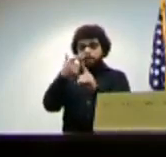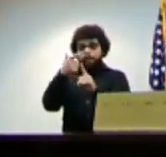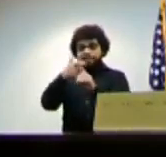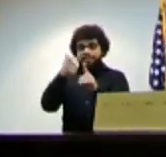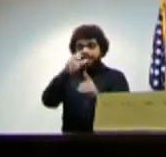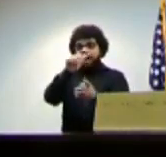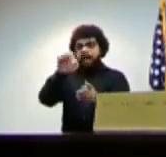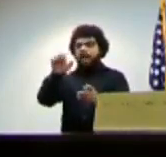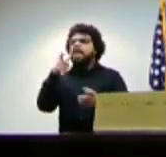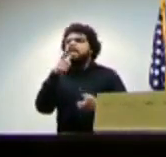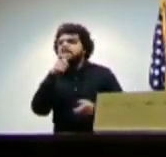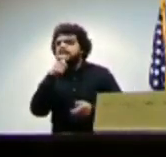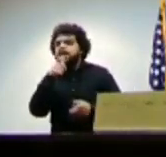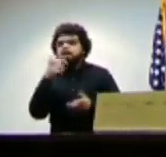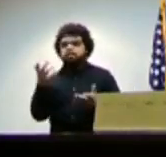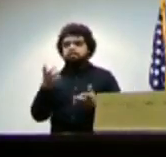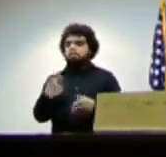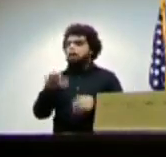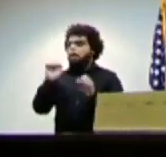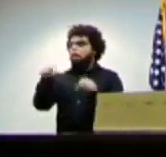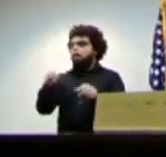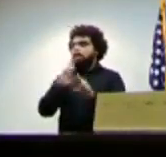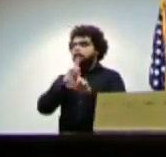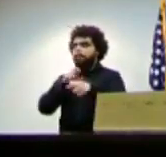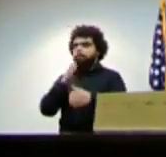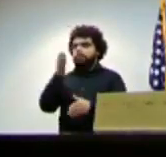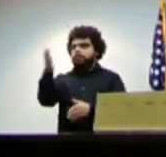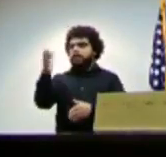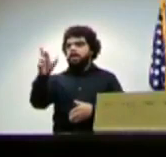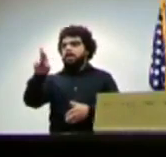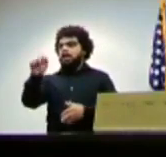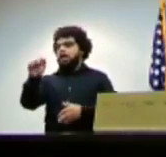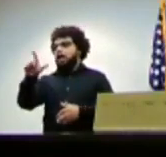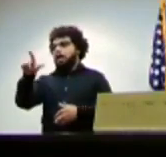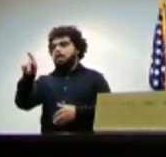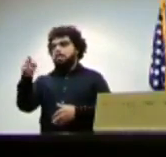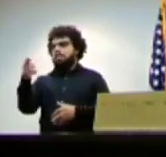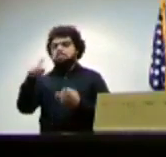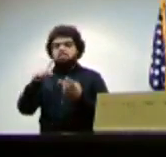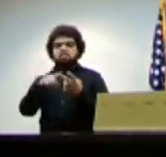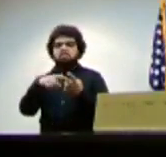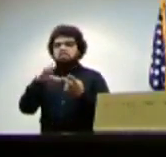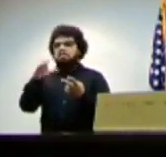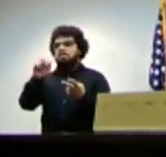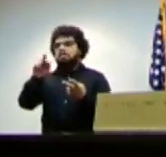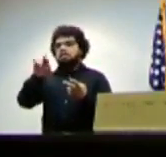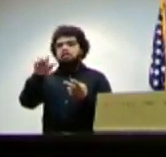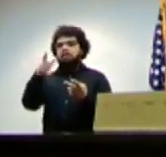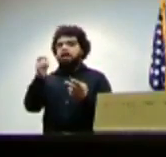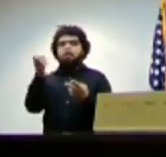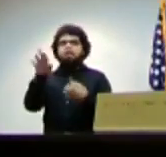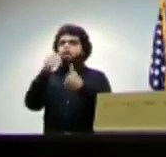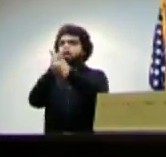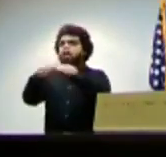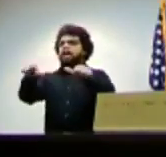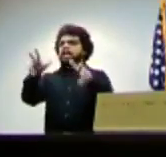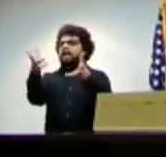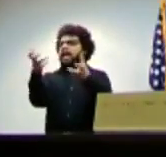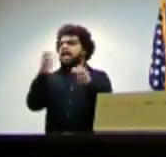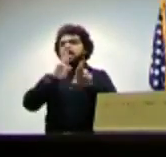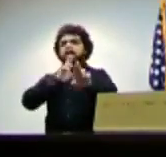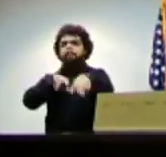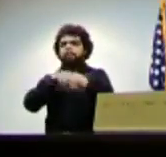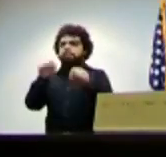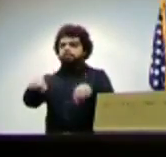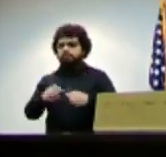Eléctrica. Me puede contestar tanto el ingeniero Ralph Craig, como usted Paredes, o cualquiera de los compañeros que quiera abordar sobre eso. Lo